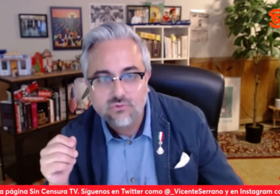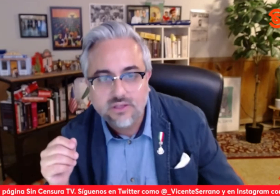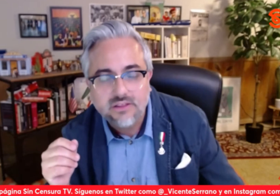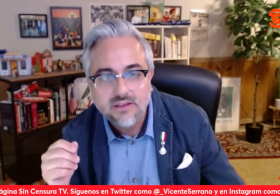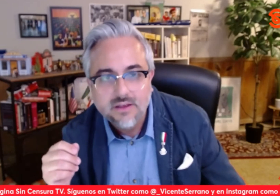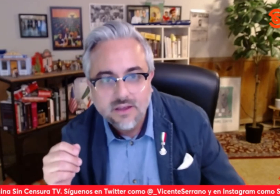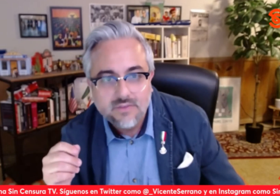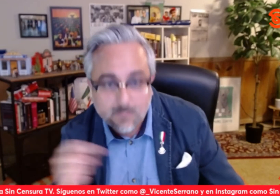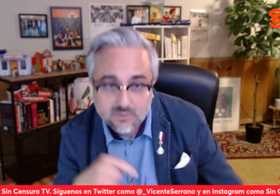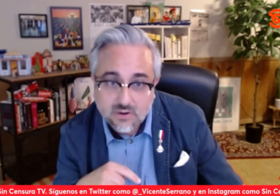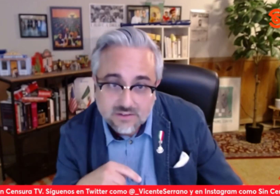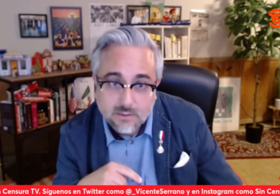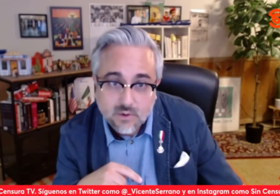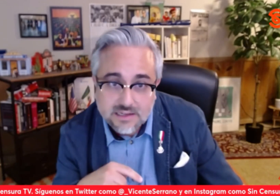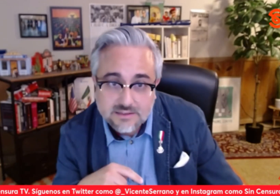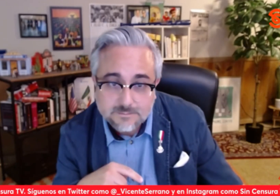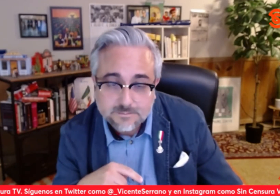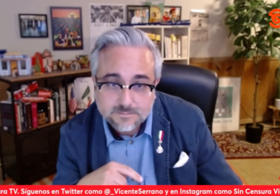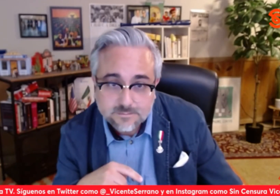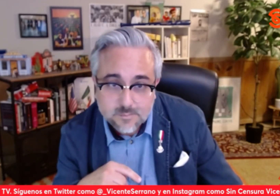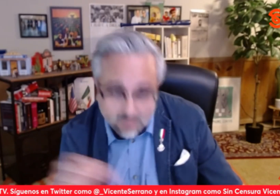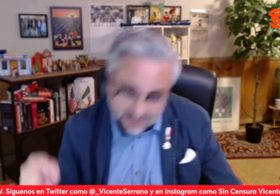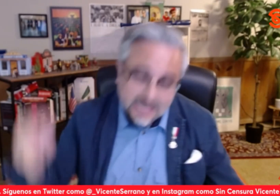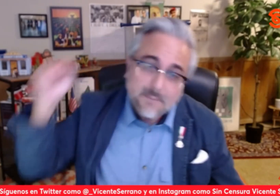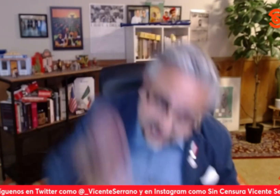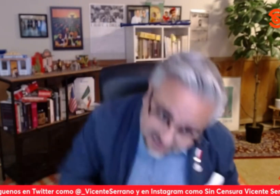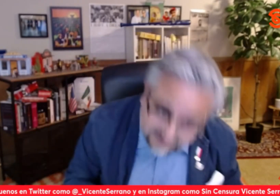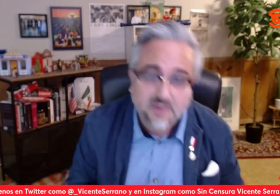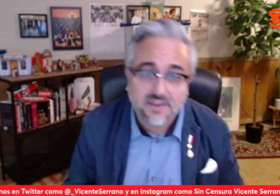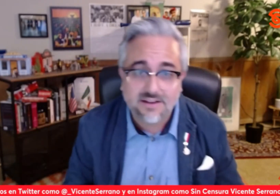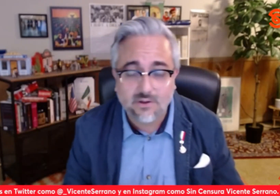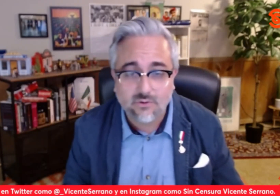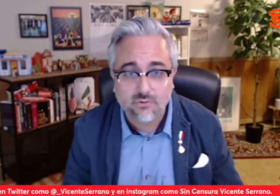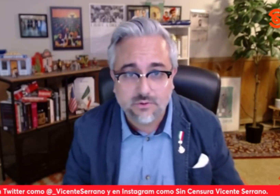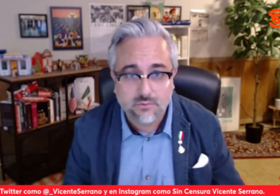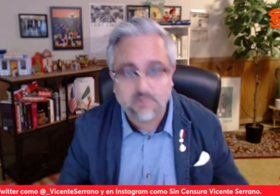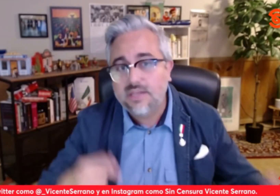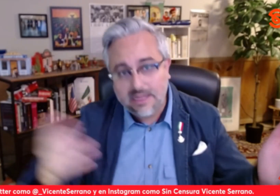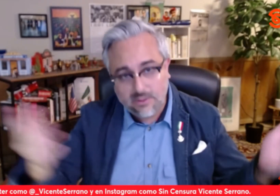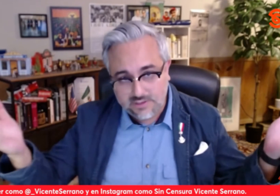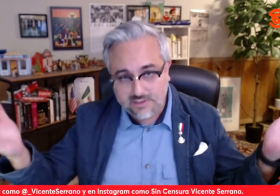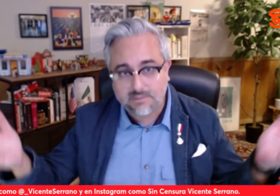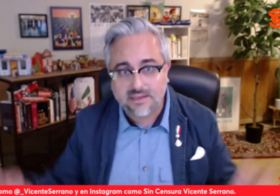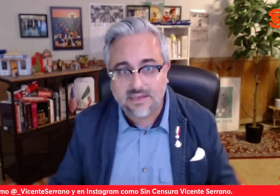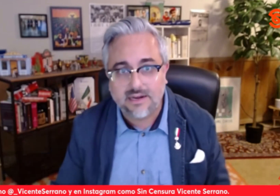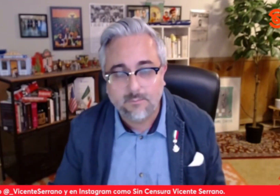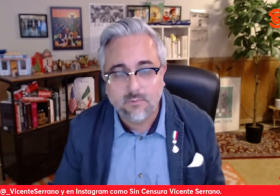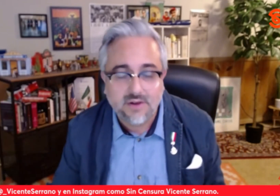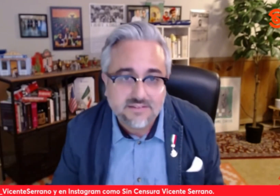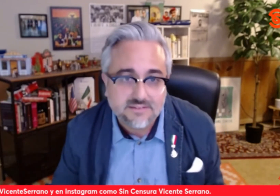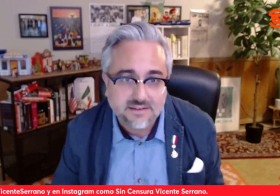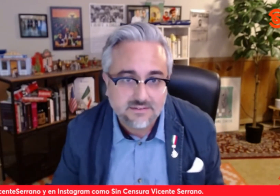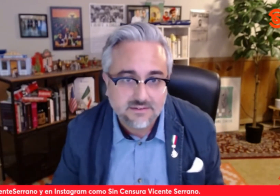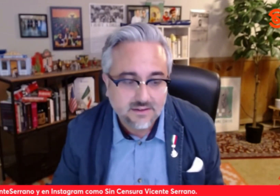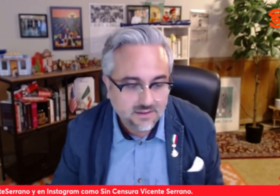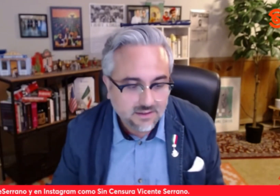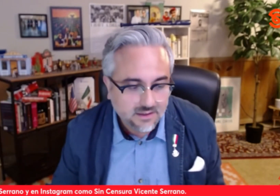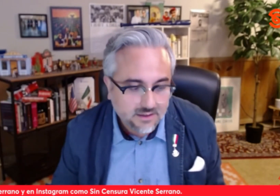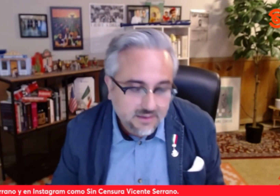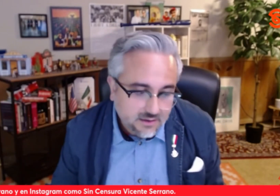lo busque usted. Deportaron a esa abuelita que había nacido aquí en Estados Unidos, pero que era de origen mexicana, por